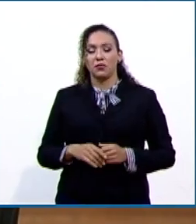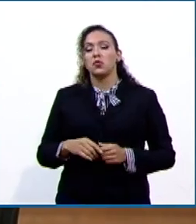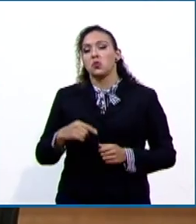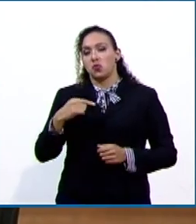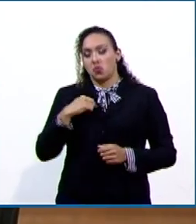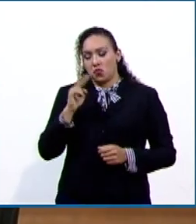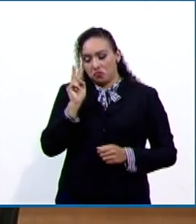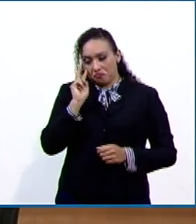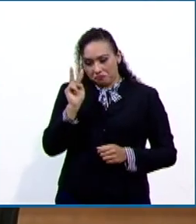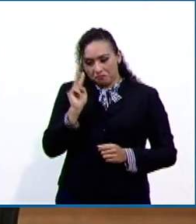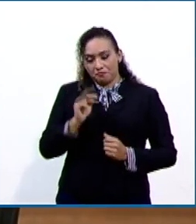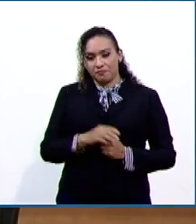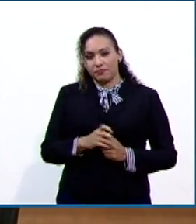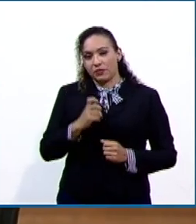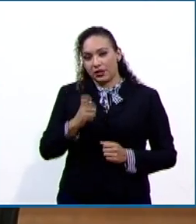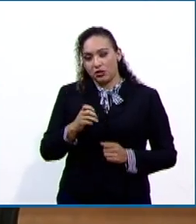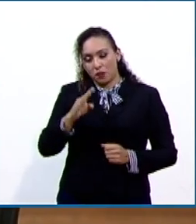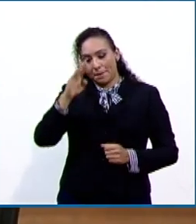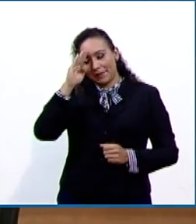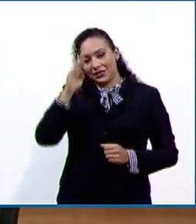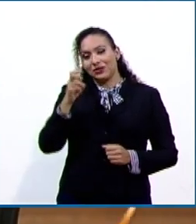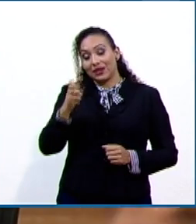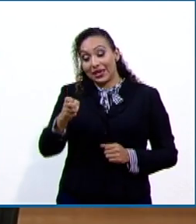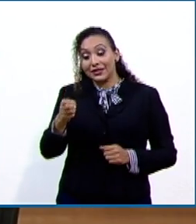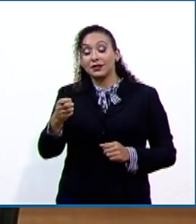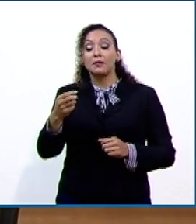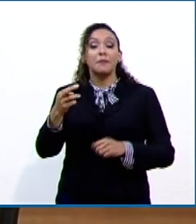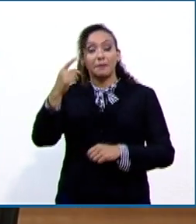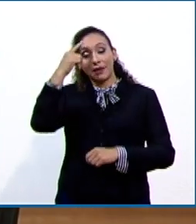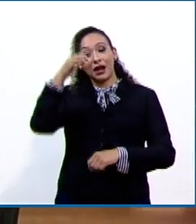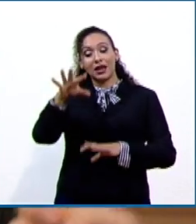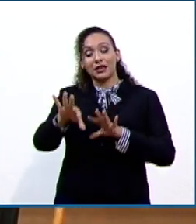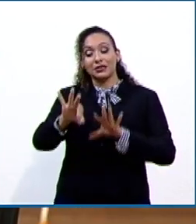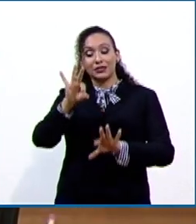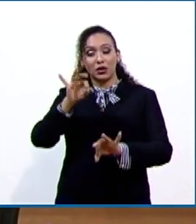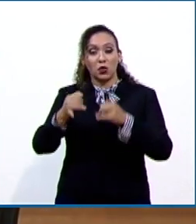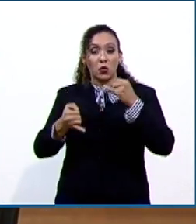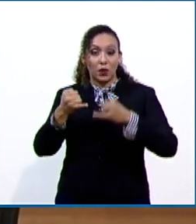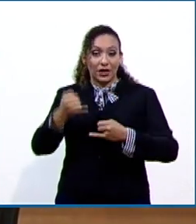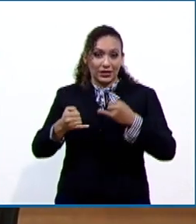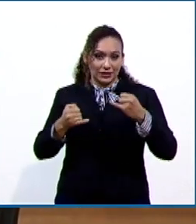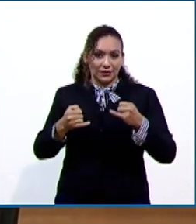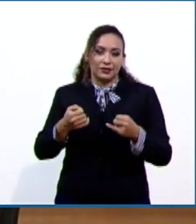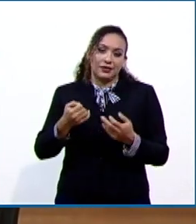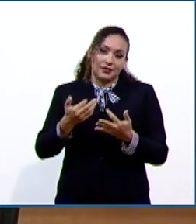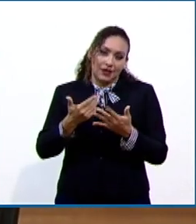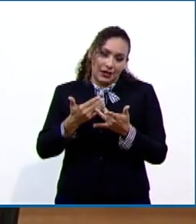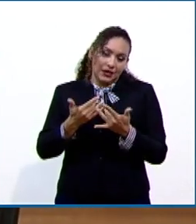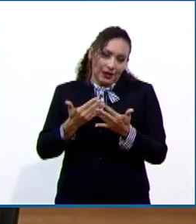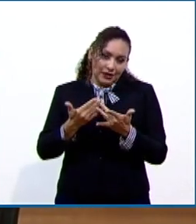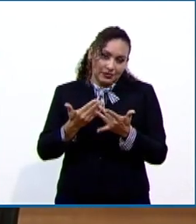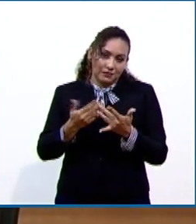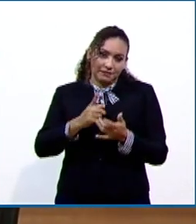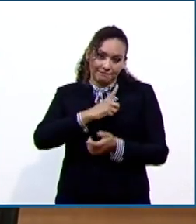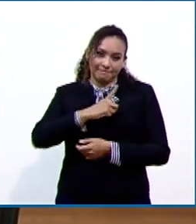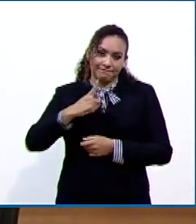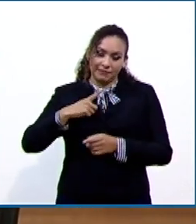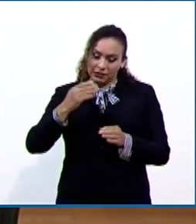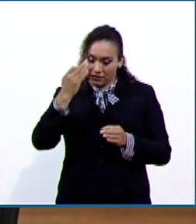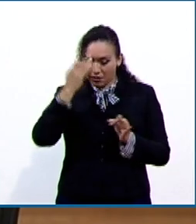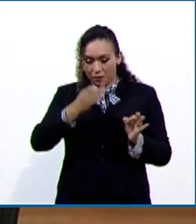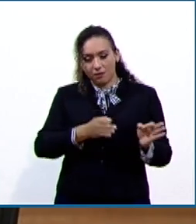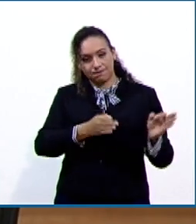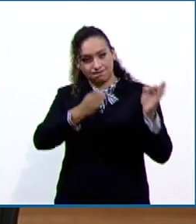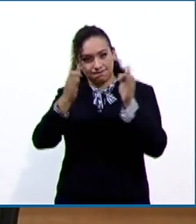este asunto debe aplazarse. Respecto de la cuestión planteada en este asunto general, en